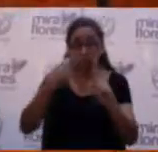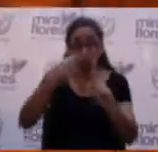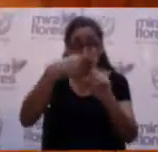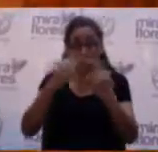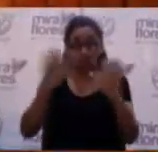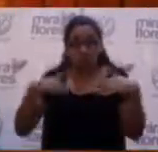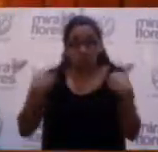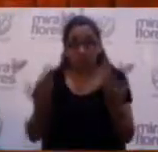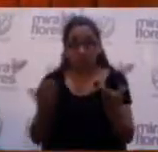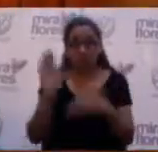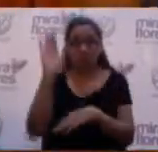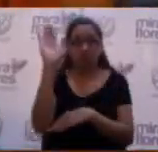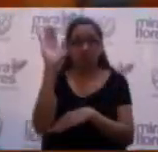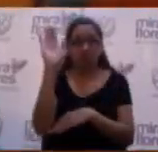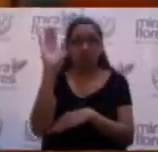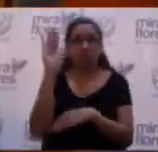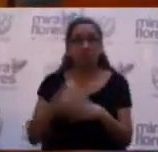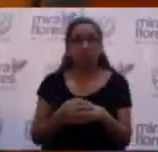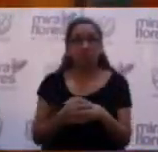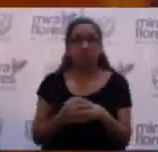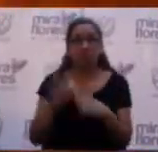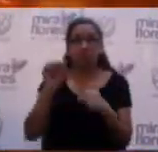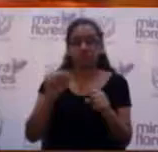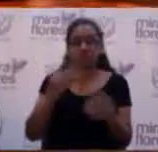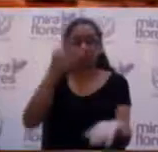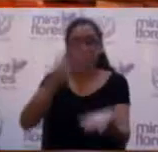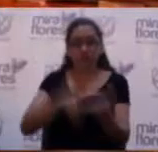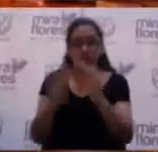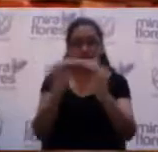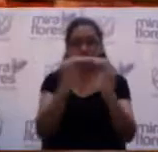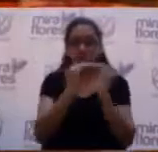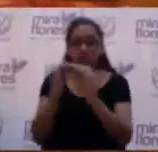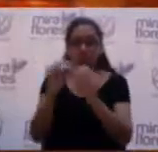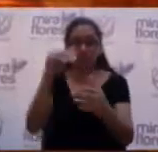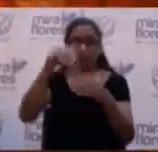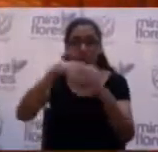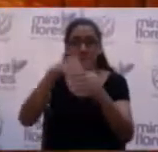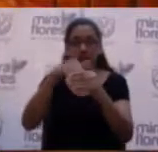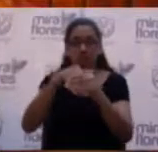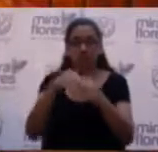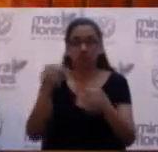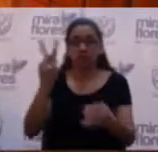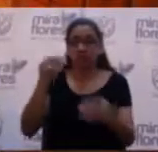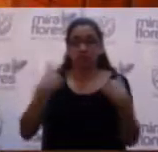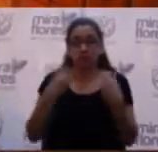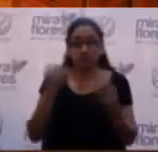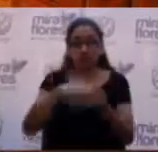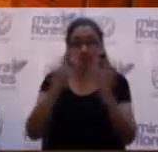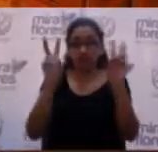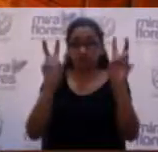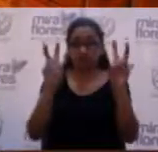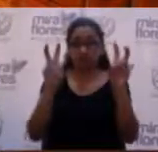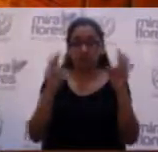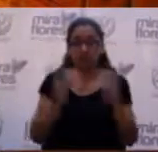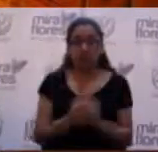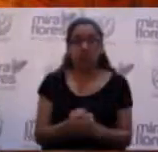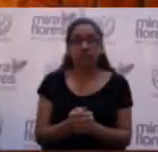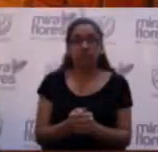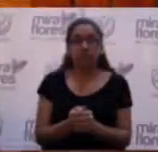si no se expresa la señal de conformidad, se aprueba por unanimidad de votos. No tenemos más temas que tratar. Vamos a tener